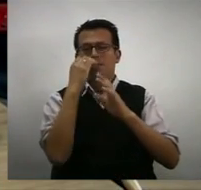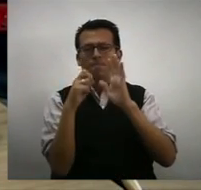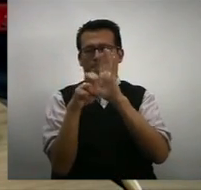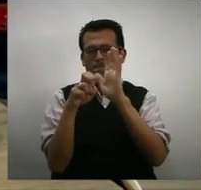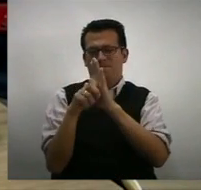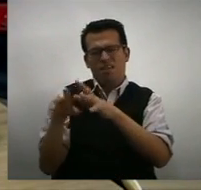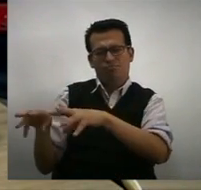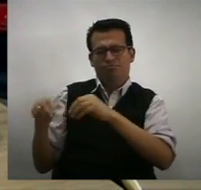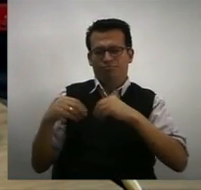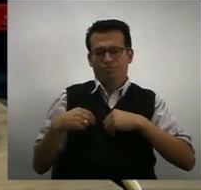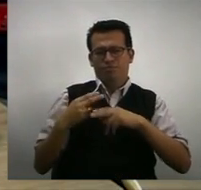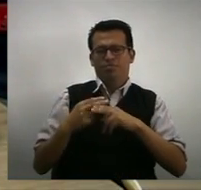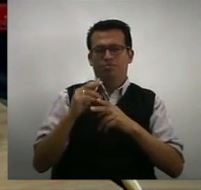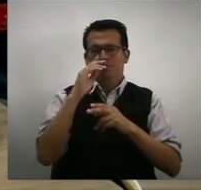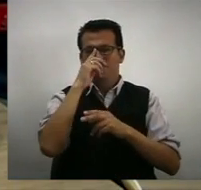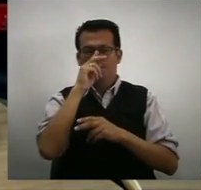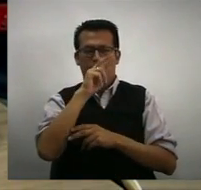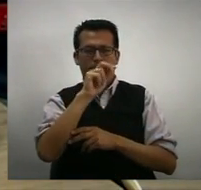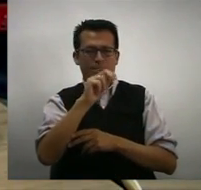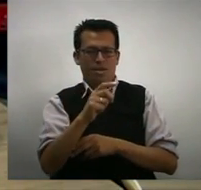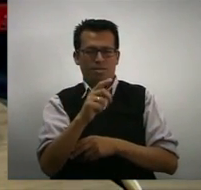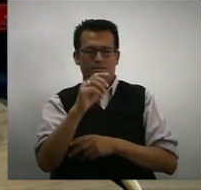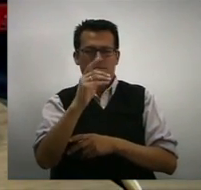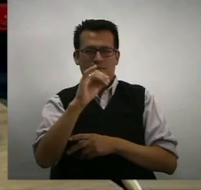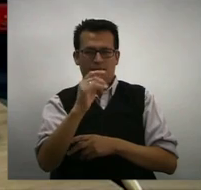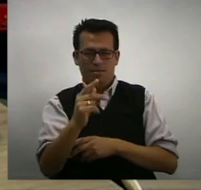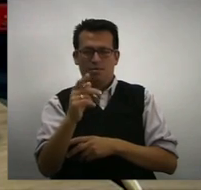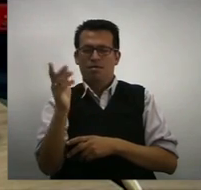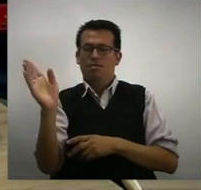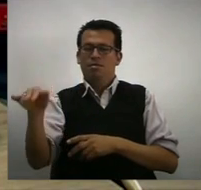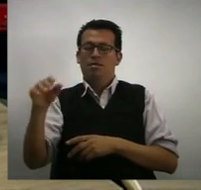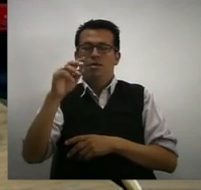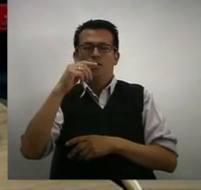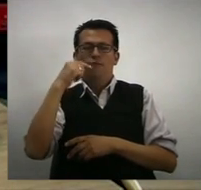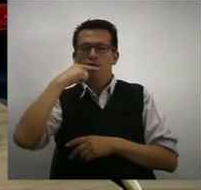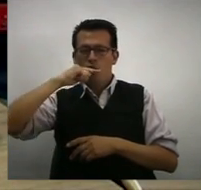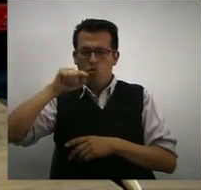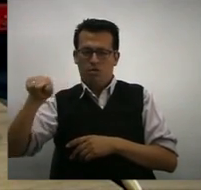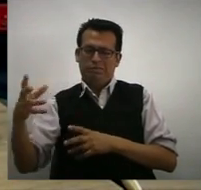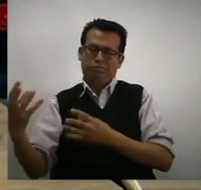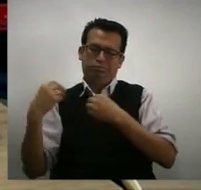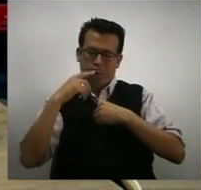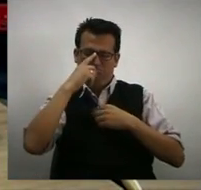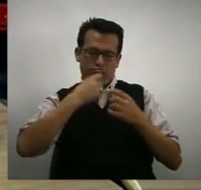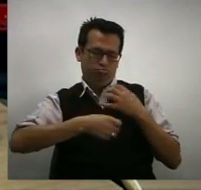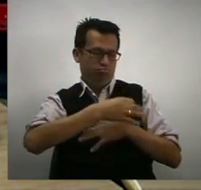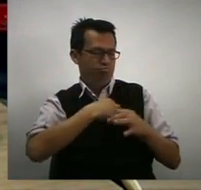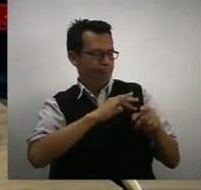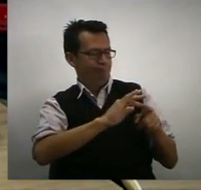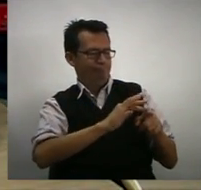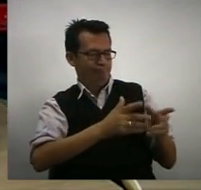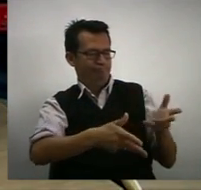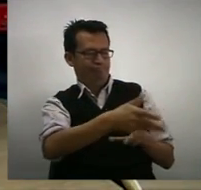cuerpo en Foucault y Bataille y lo articularemos a la noción de cuerpo máquina y cuerpo monstruosidad, expuestos en